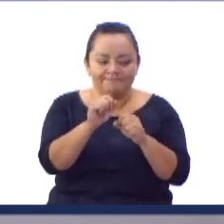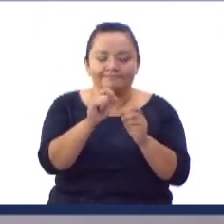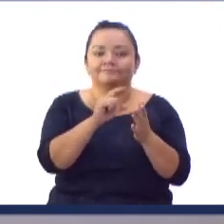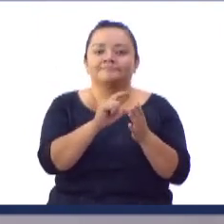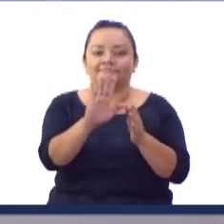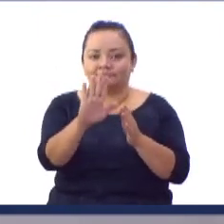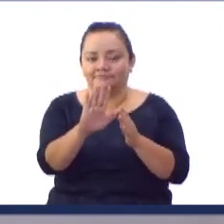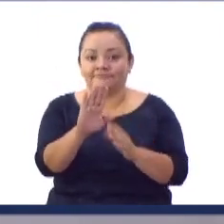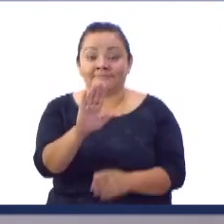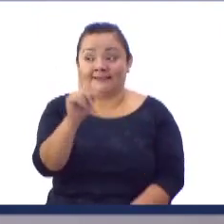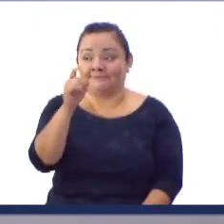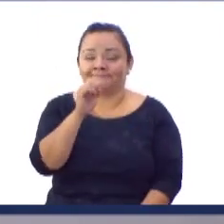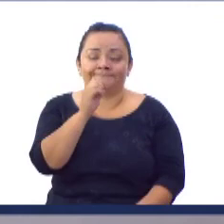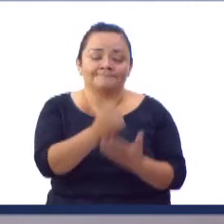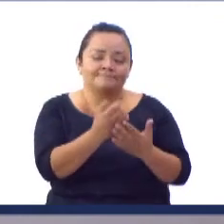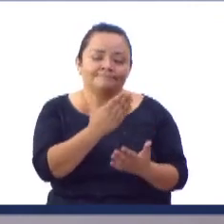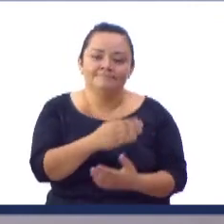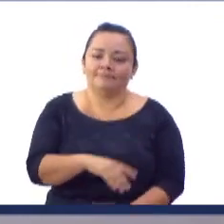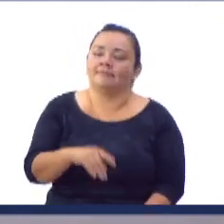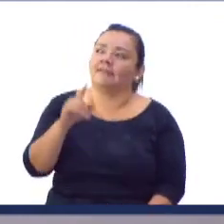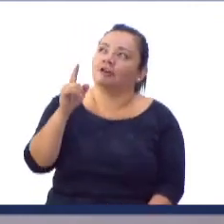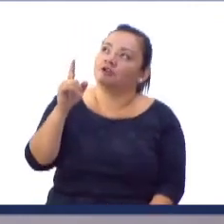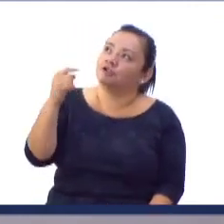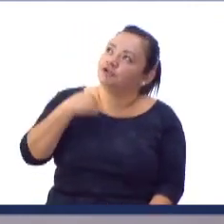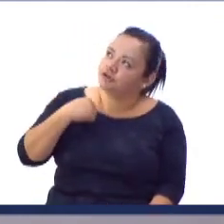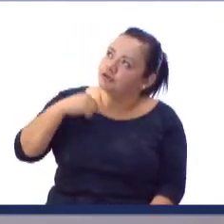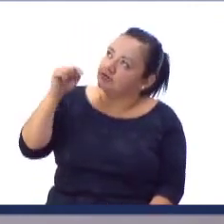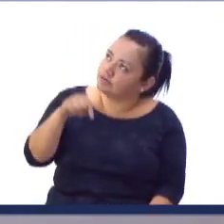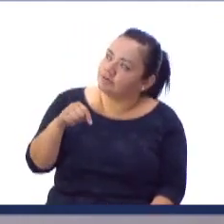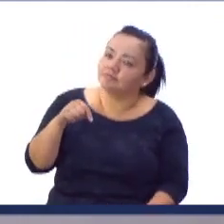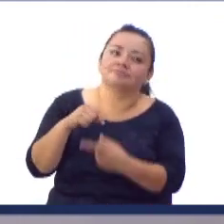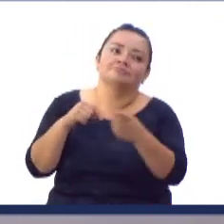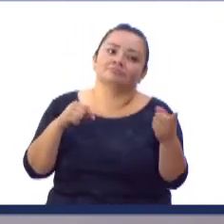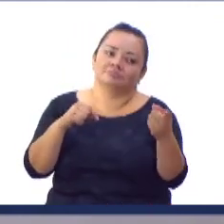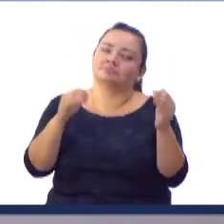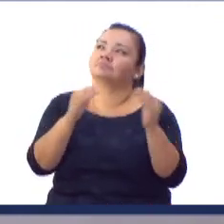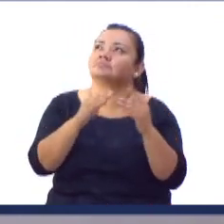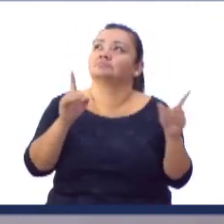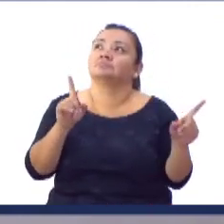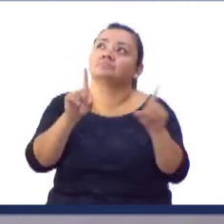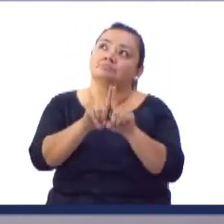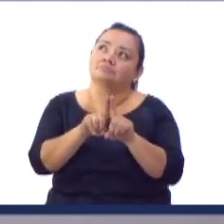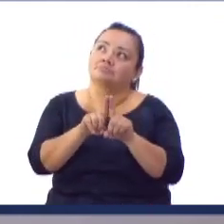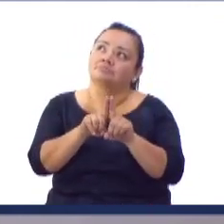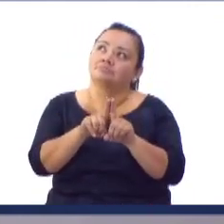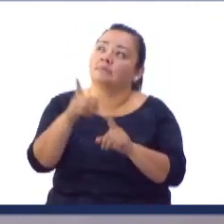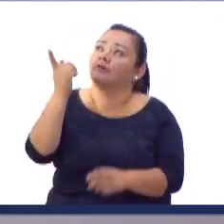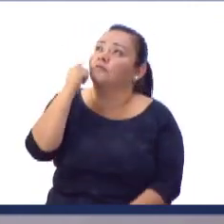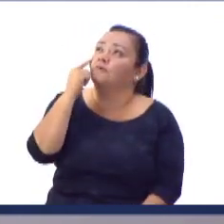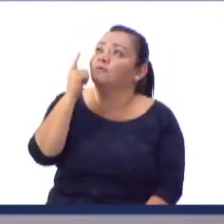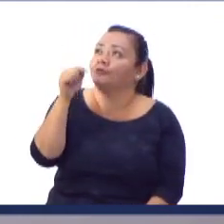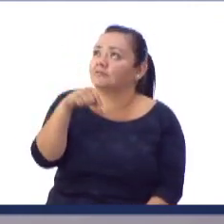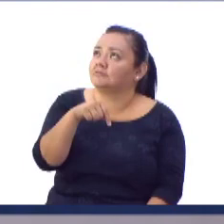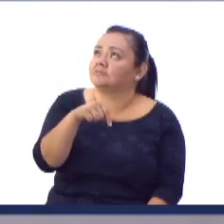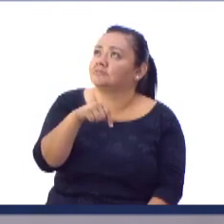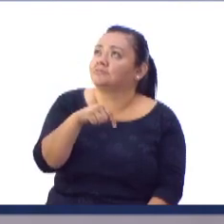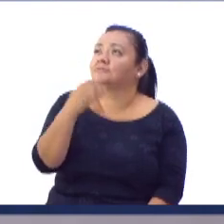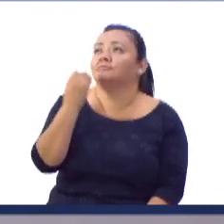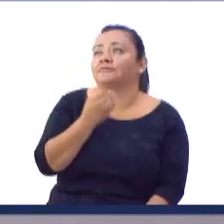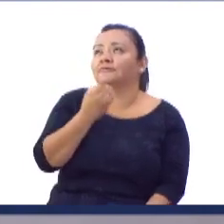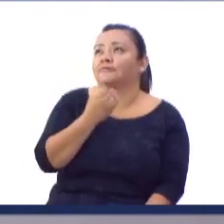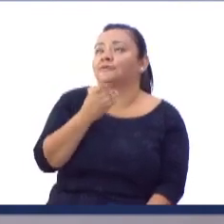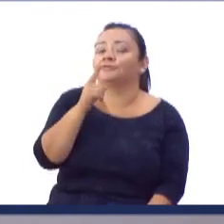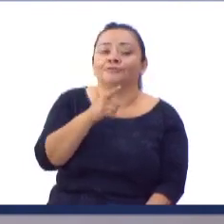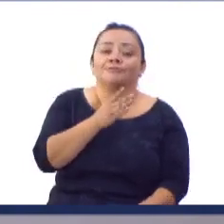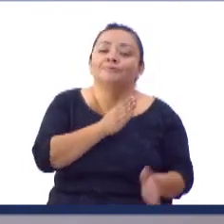donde yo esté que ellos también extendió guárdalos aquí y por